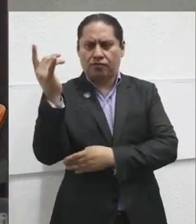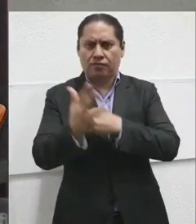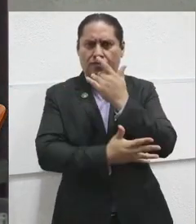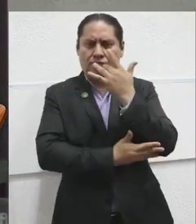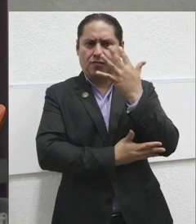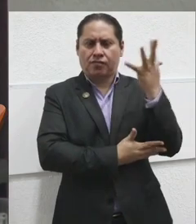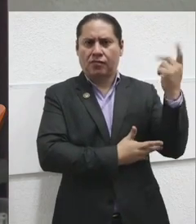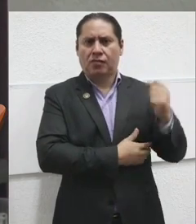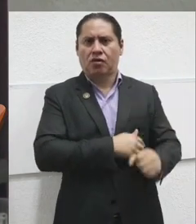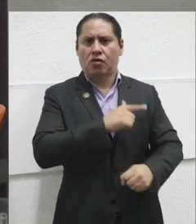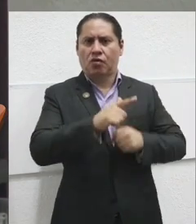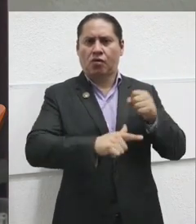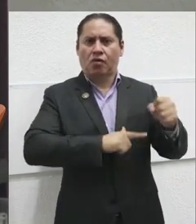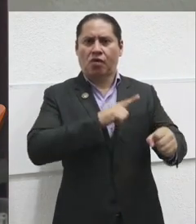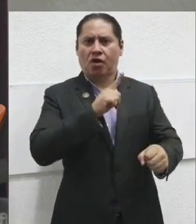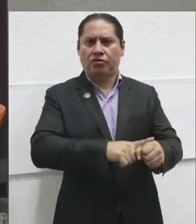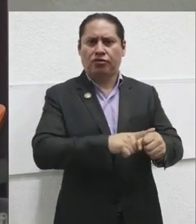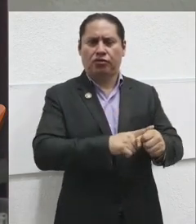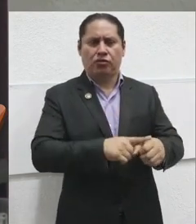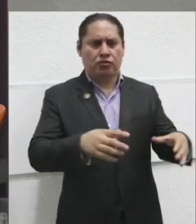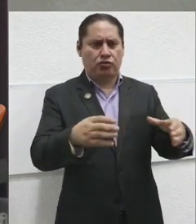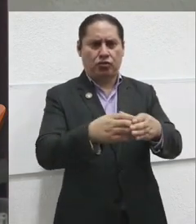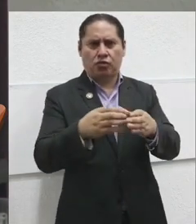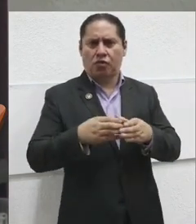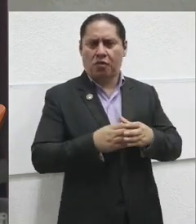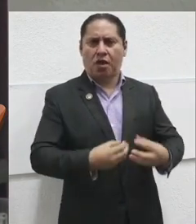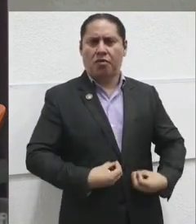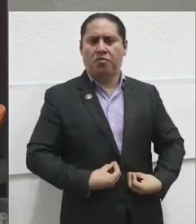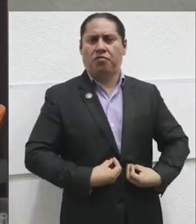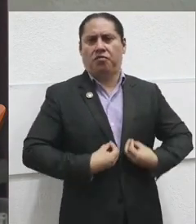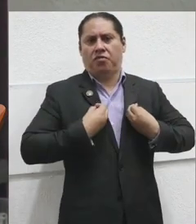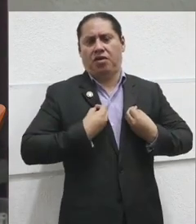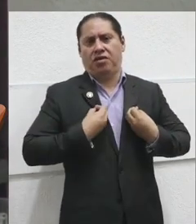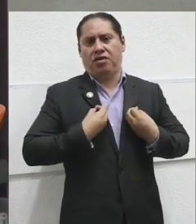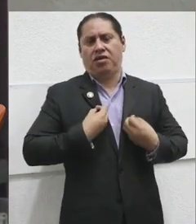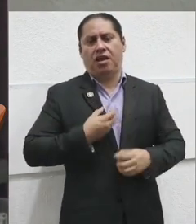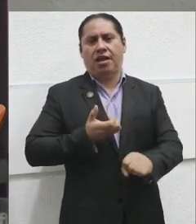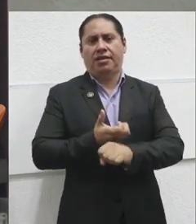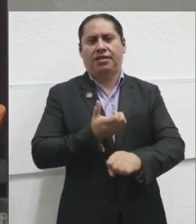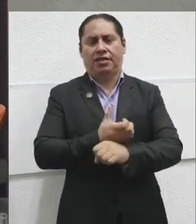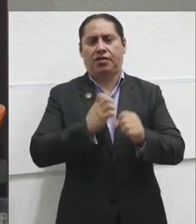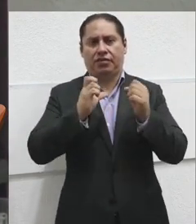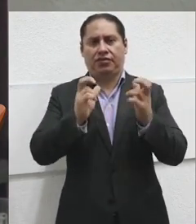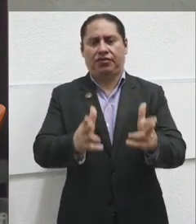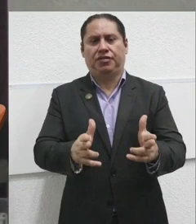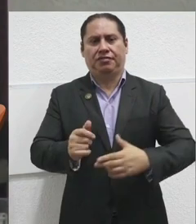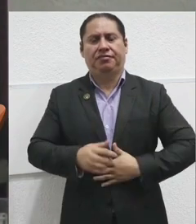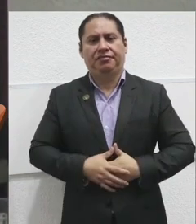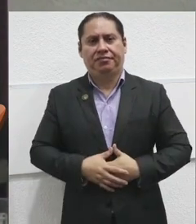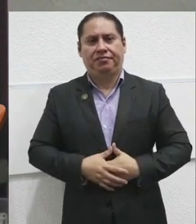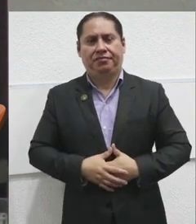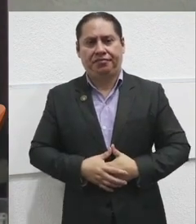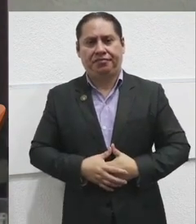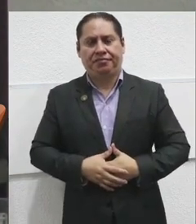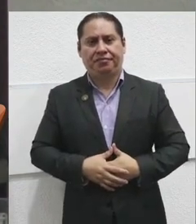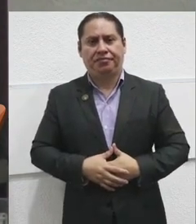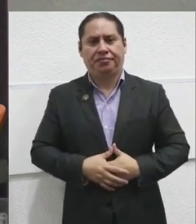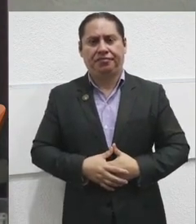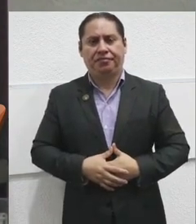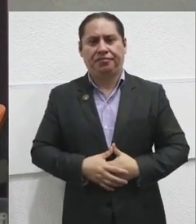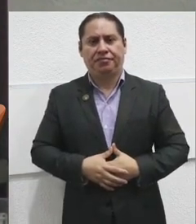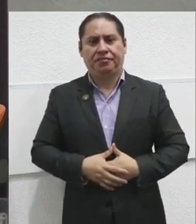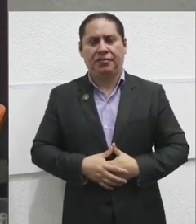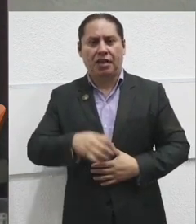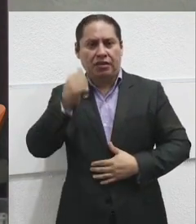la preservación de los ecosistemas y la biodiversidad del estado de Chiapas a través